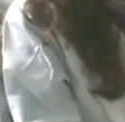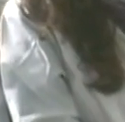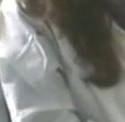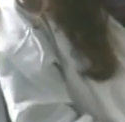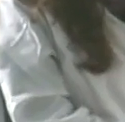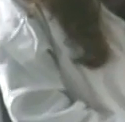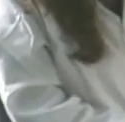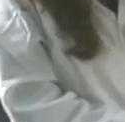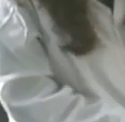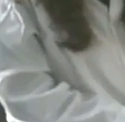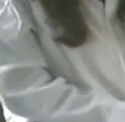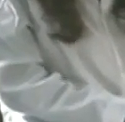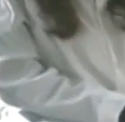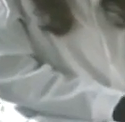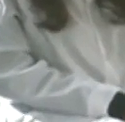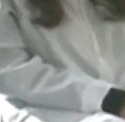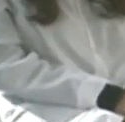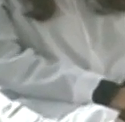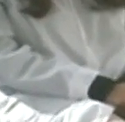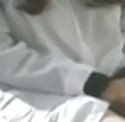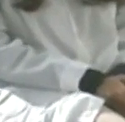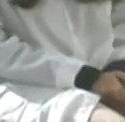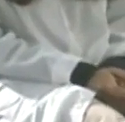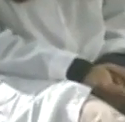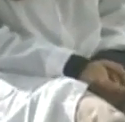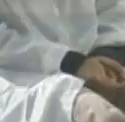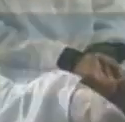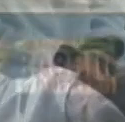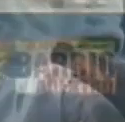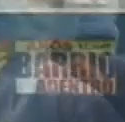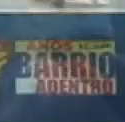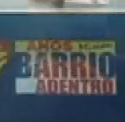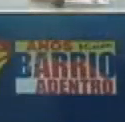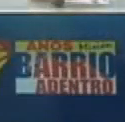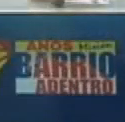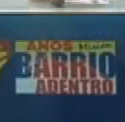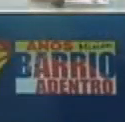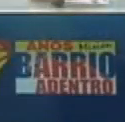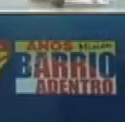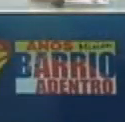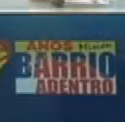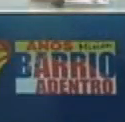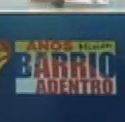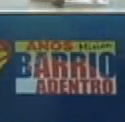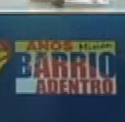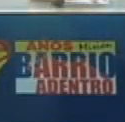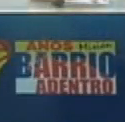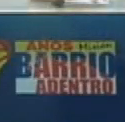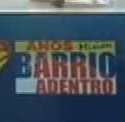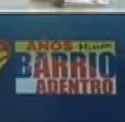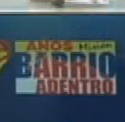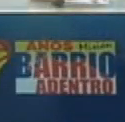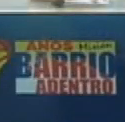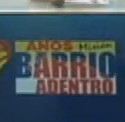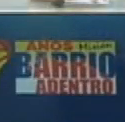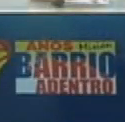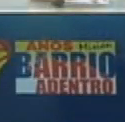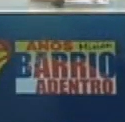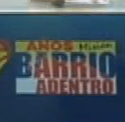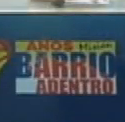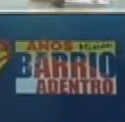hoy porque vamos a conmemorar los 17 años de la fundación de la misión